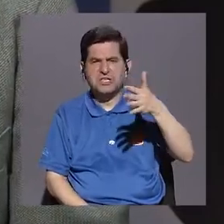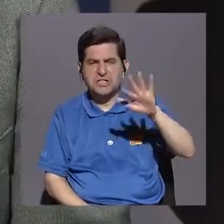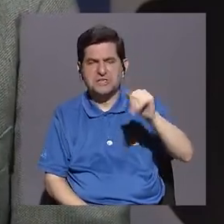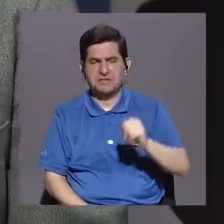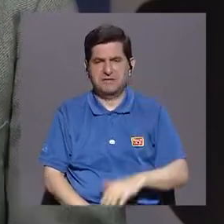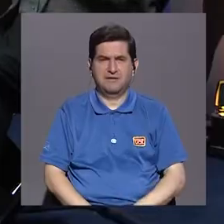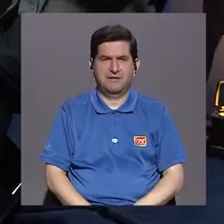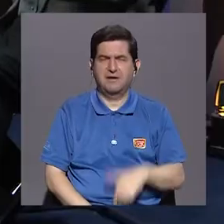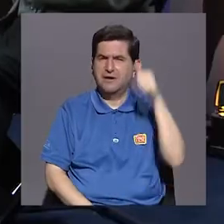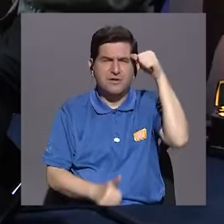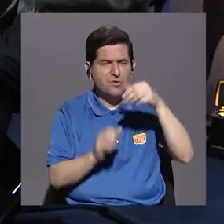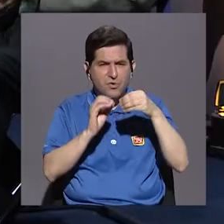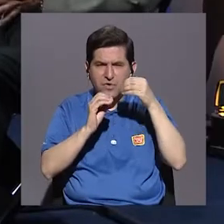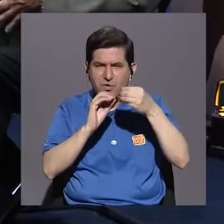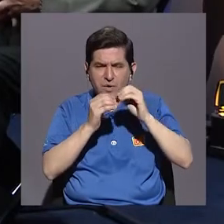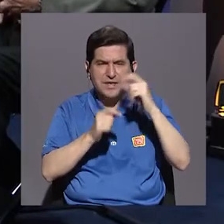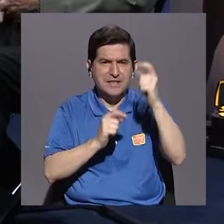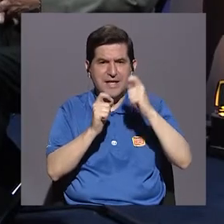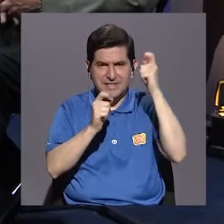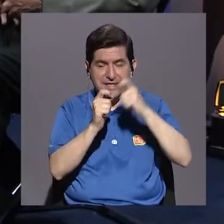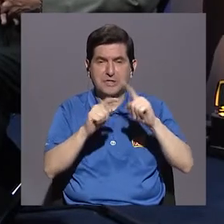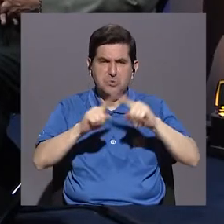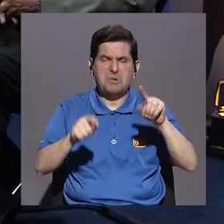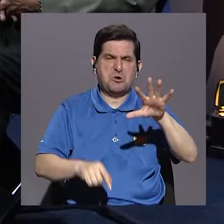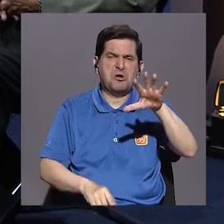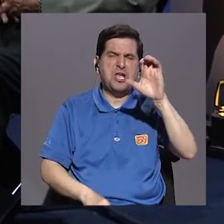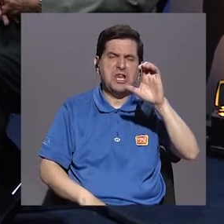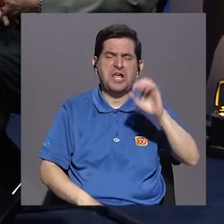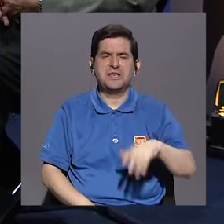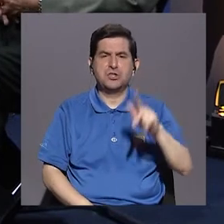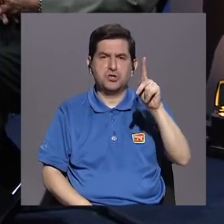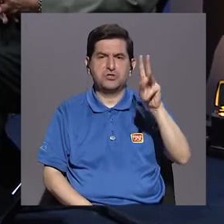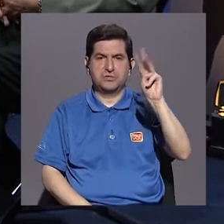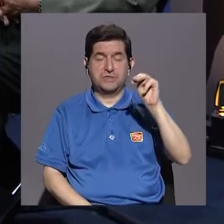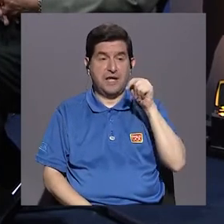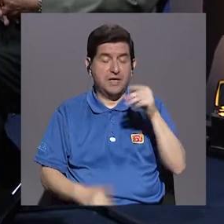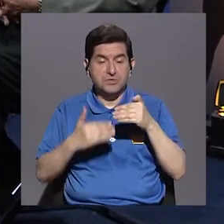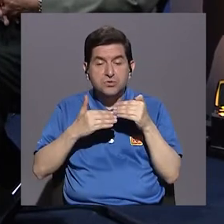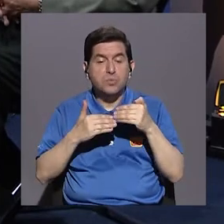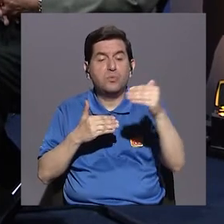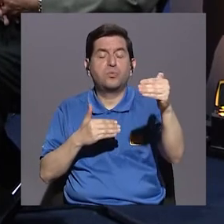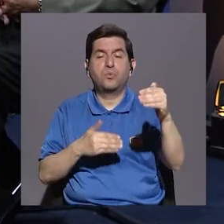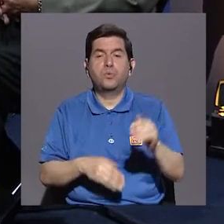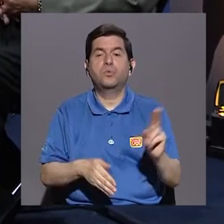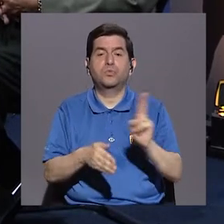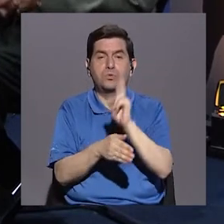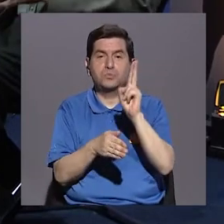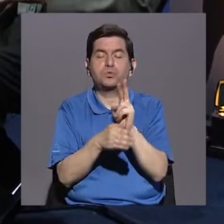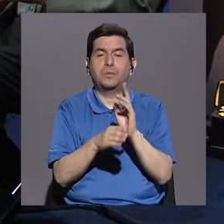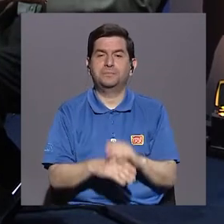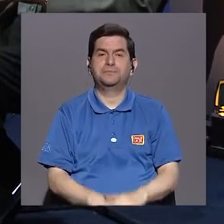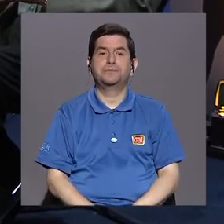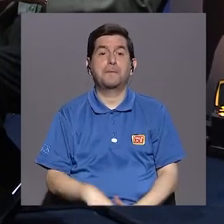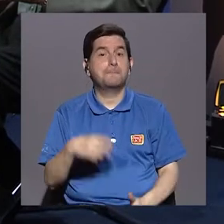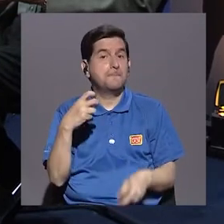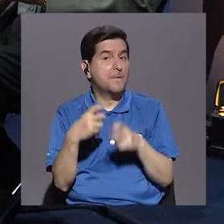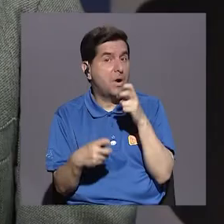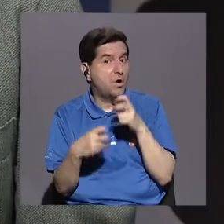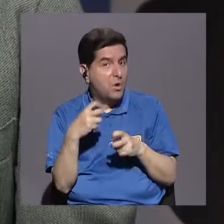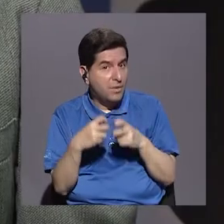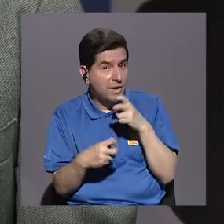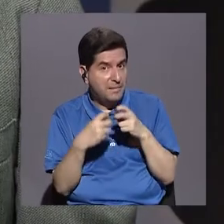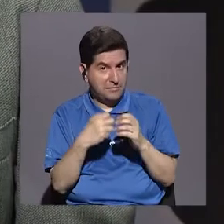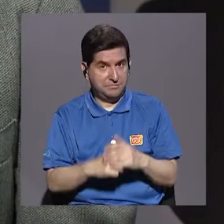número exacto pero se remodeló en 500 kilómetros eso sería la autonomía que tiene el problema es